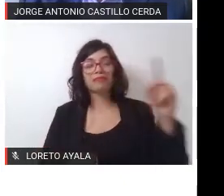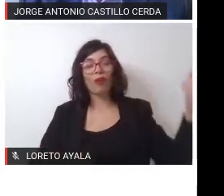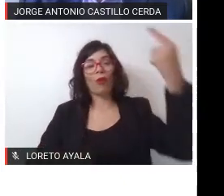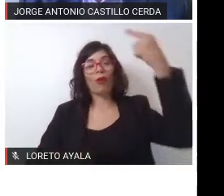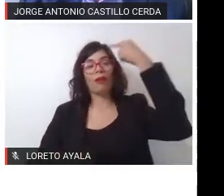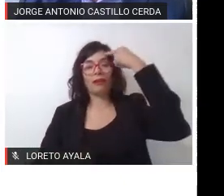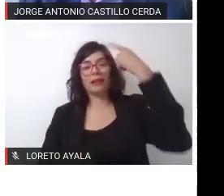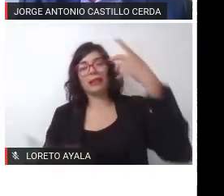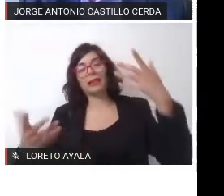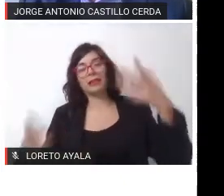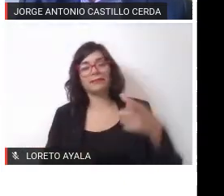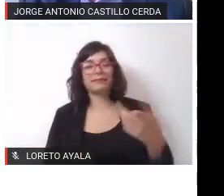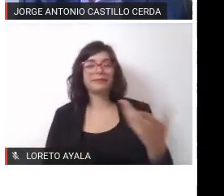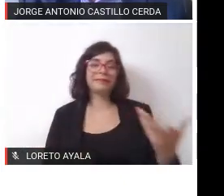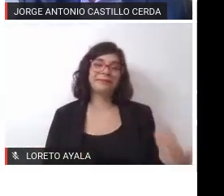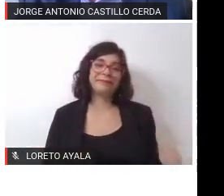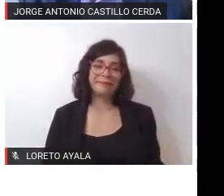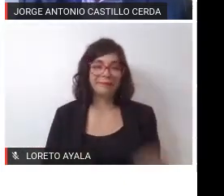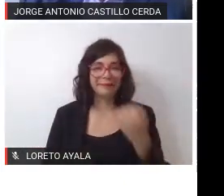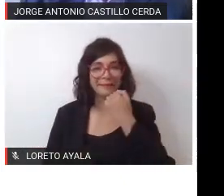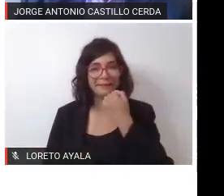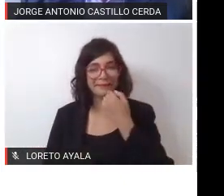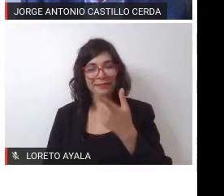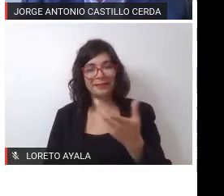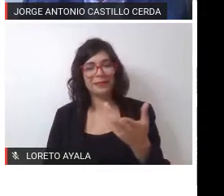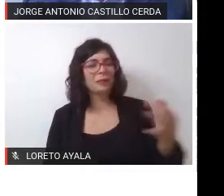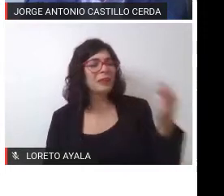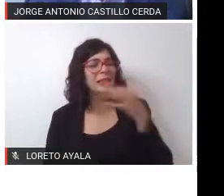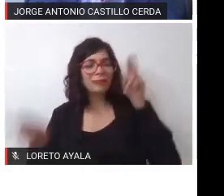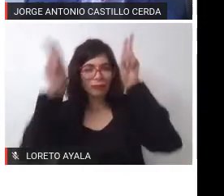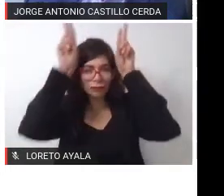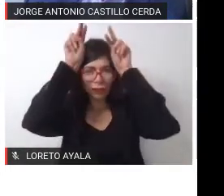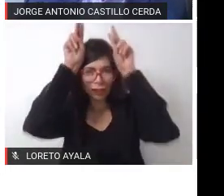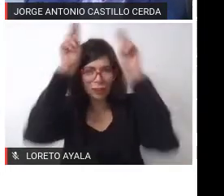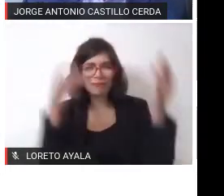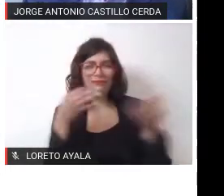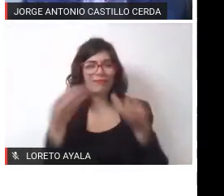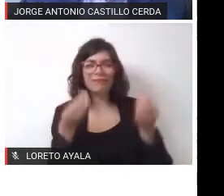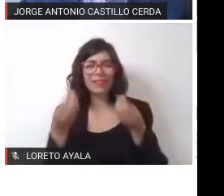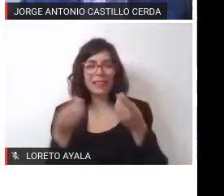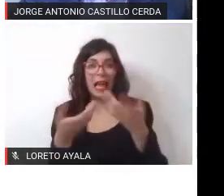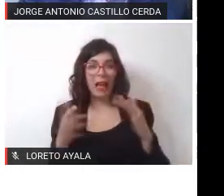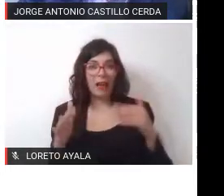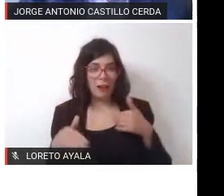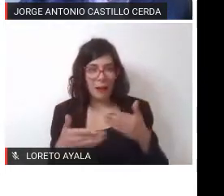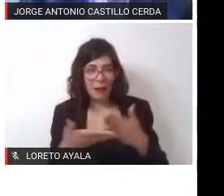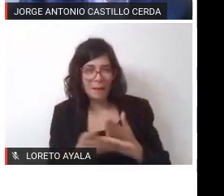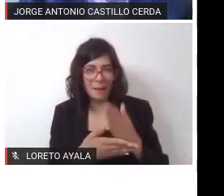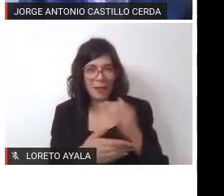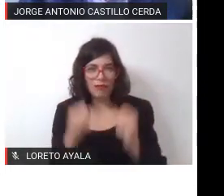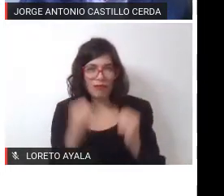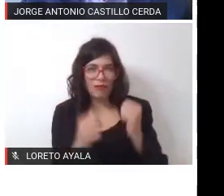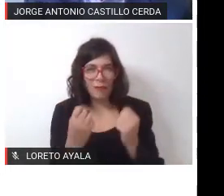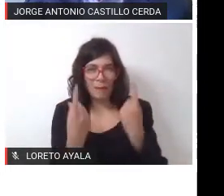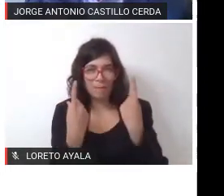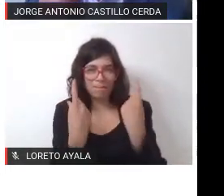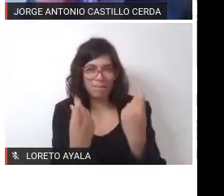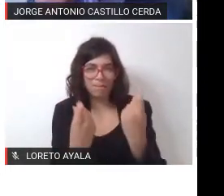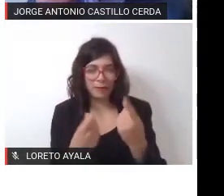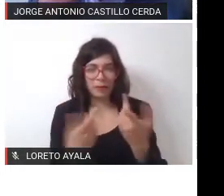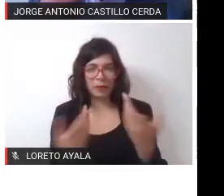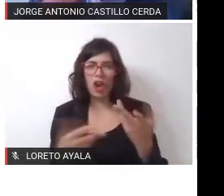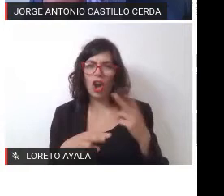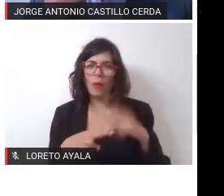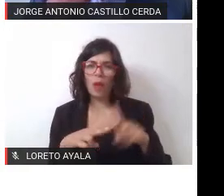Pero tú eres un gran deportista, ¿qué podrías decirnos de aquí? Preparándome para una gran carrera, amigo mío. ¿Y cómo te preparas? Hago